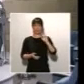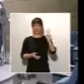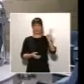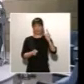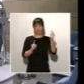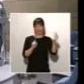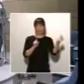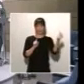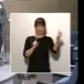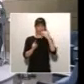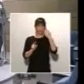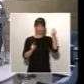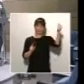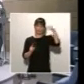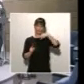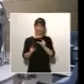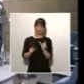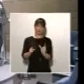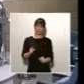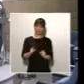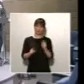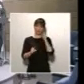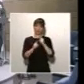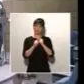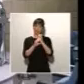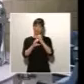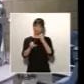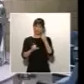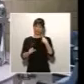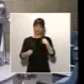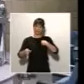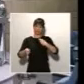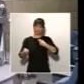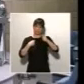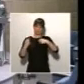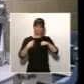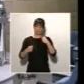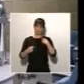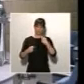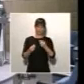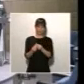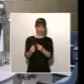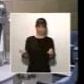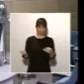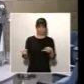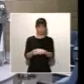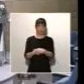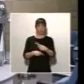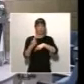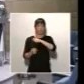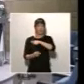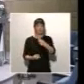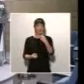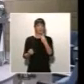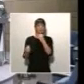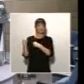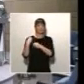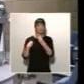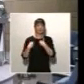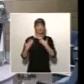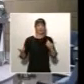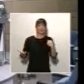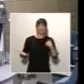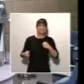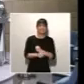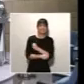combatir el tráfico de drogas en autobuses. Hay familiares que nos transmiten que están impotentes porque querían estar en sus ciudades combatiendo el